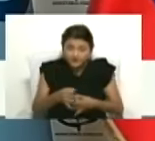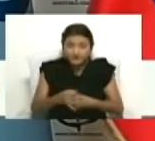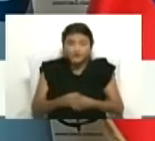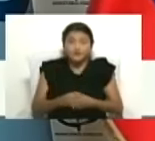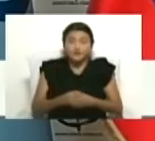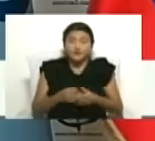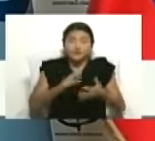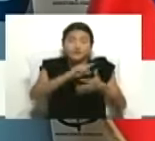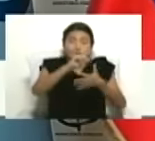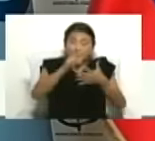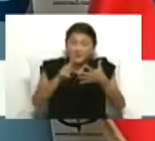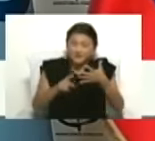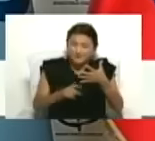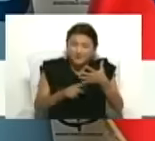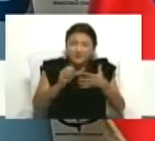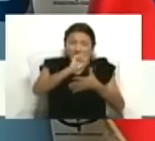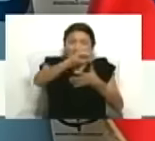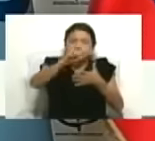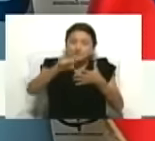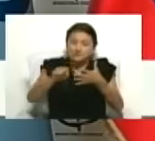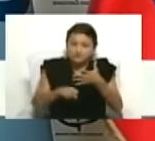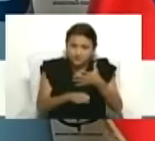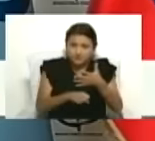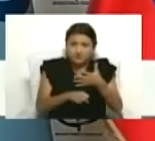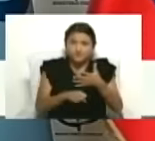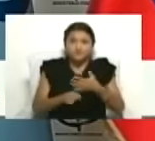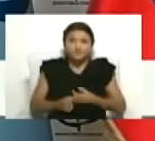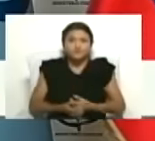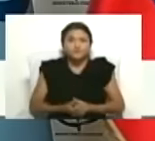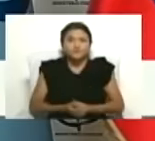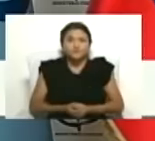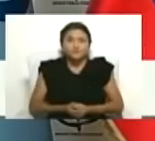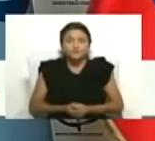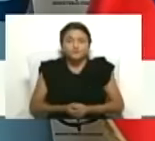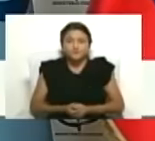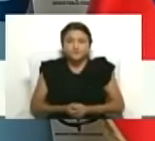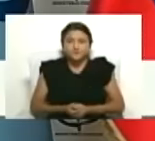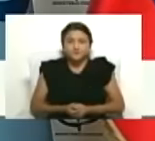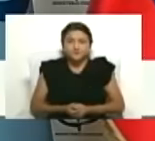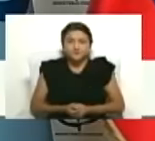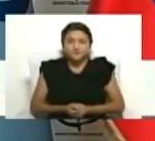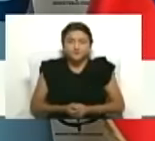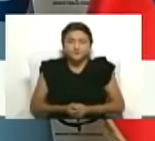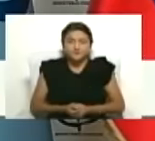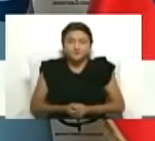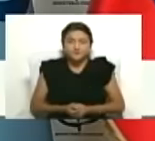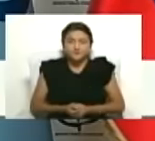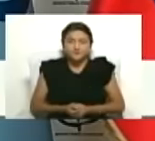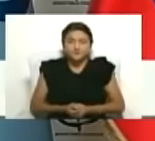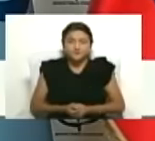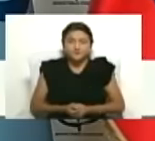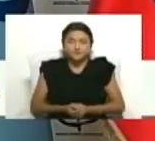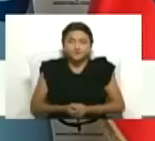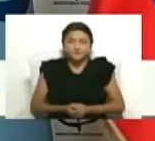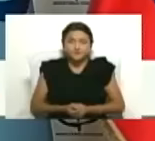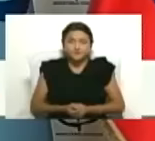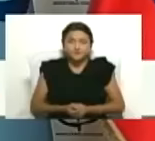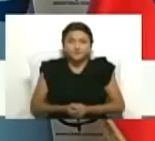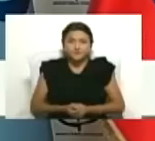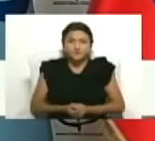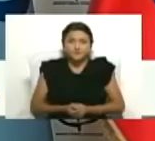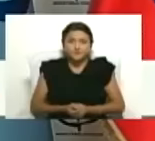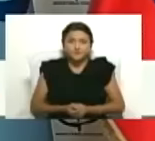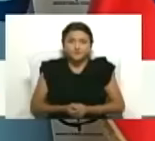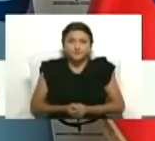5 preguntas de manera afirmativa con el sí, obviamente le dio un duro golpe entre otros,